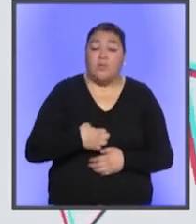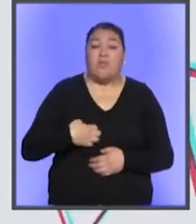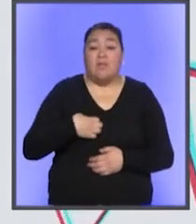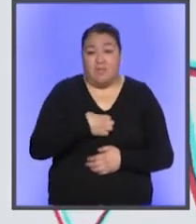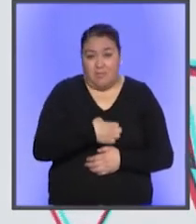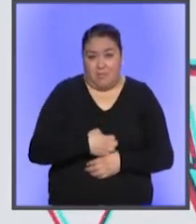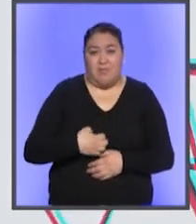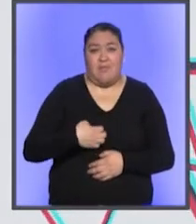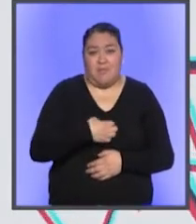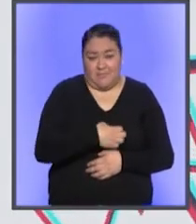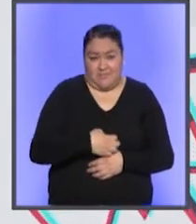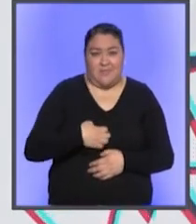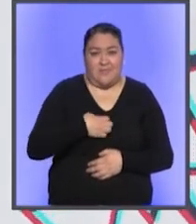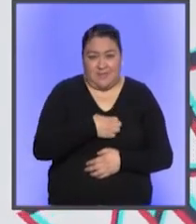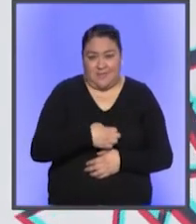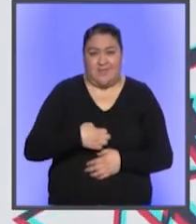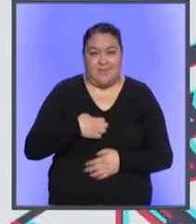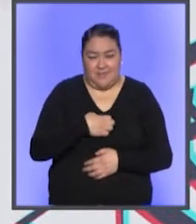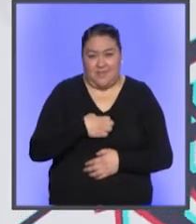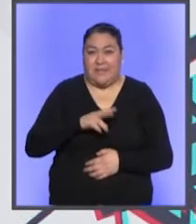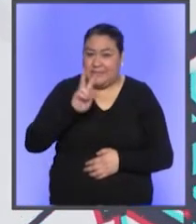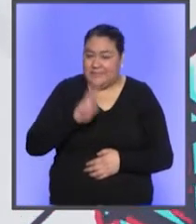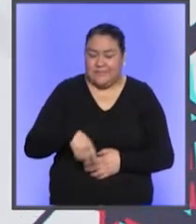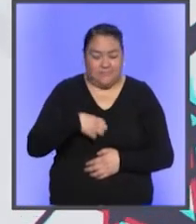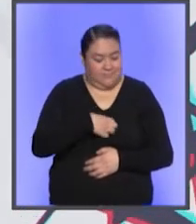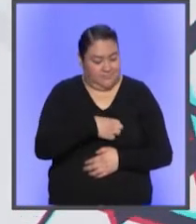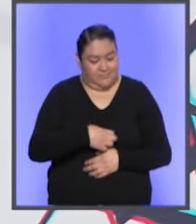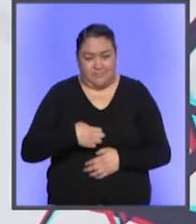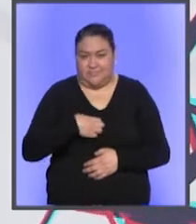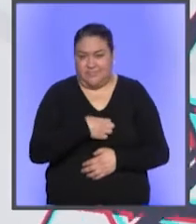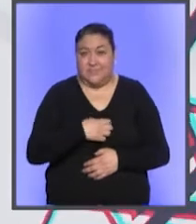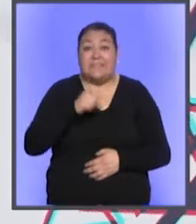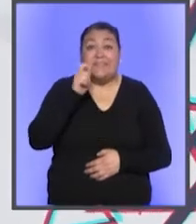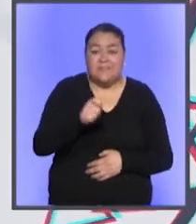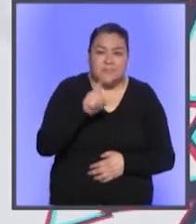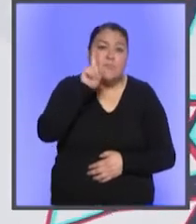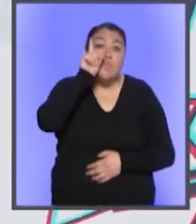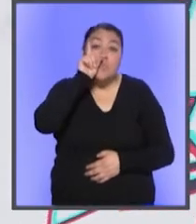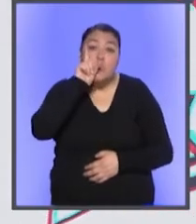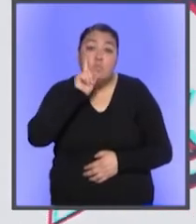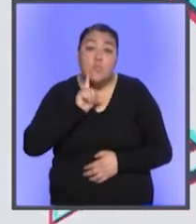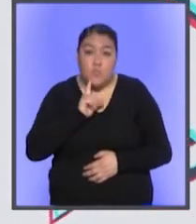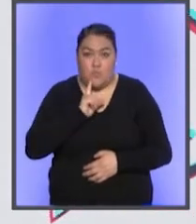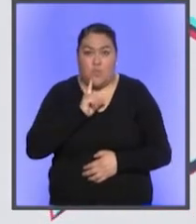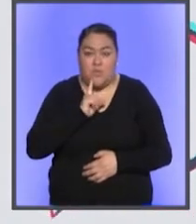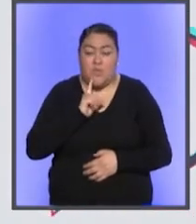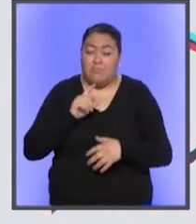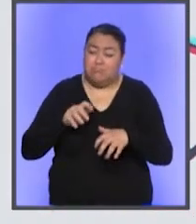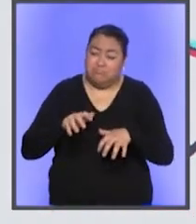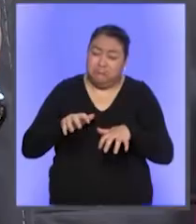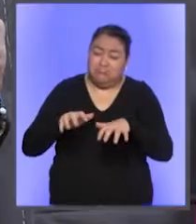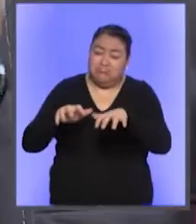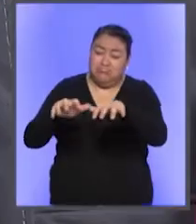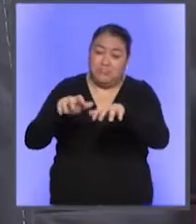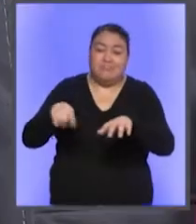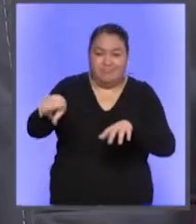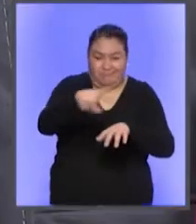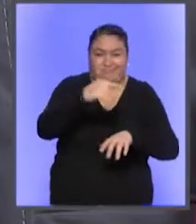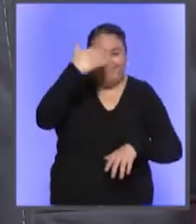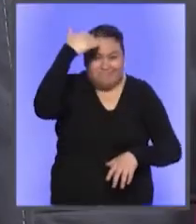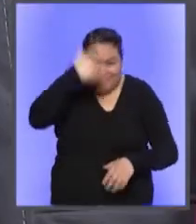excelente un excelente sabor de boca de saber que las mujeres muchas mujeres